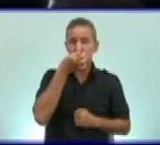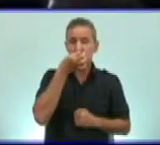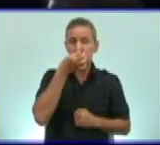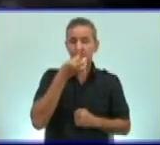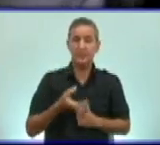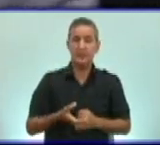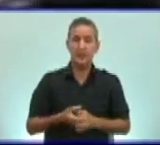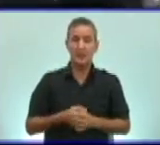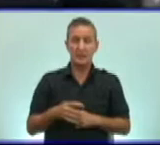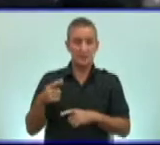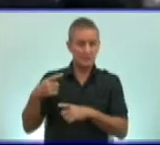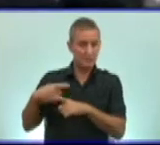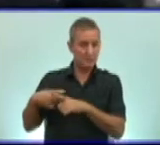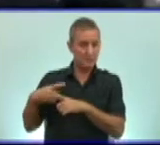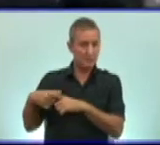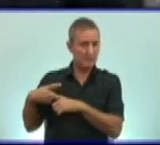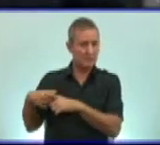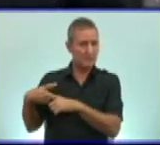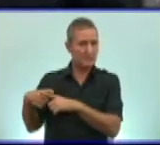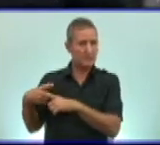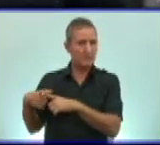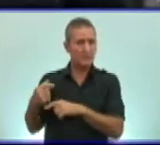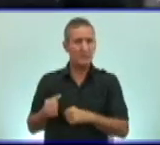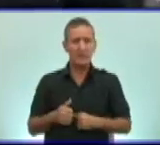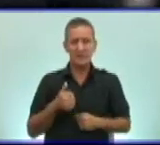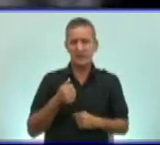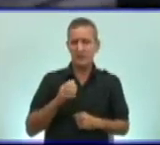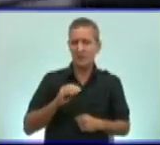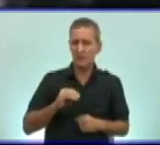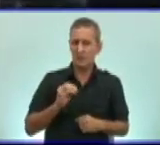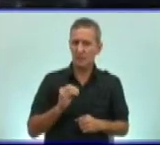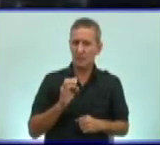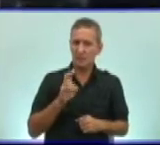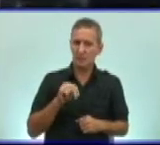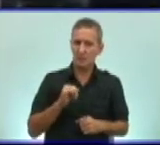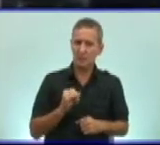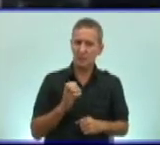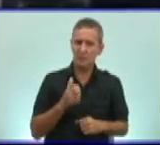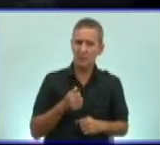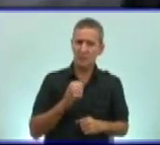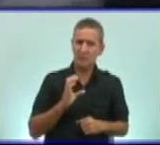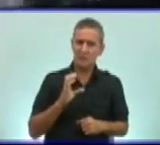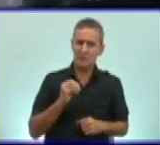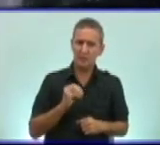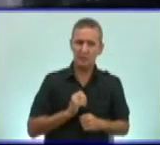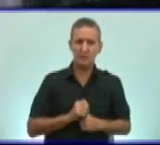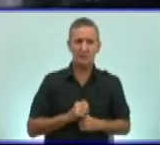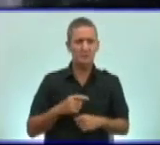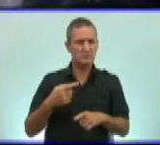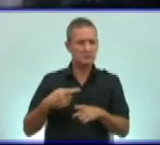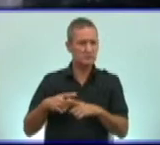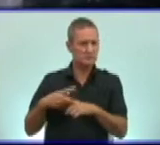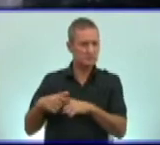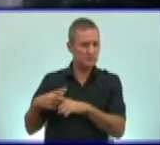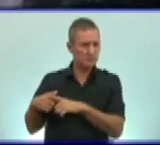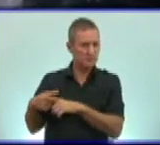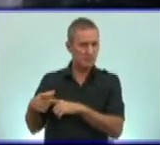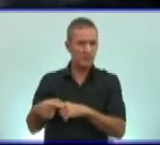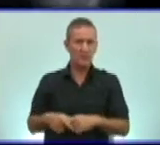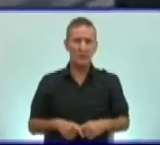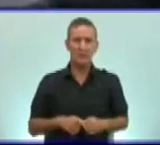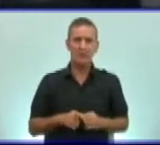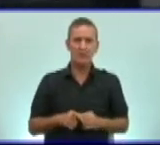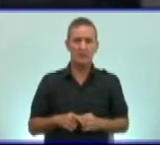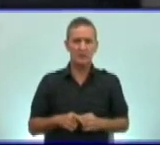volumen. Una disolución de amoníaco, 1 mol por litro. Ácido acético glacial. Ácido clorhídrico, 1 mol por